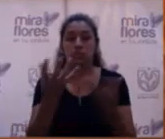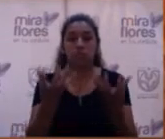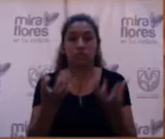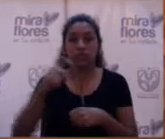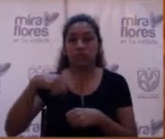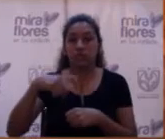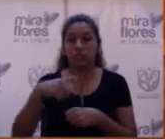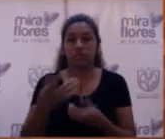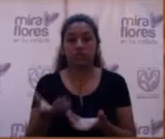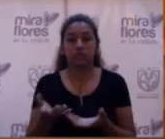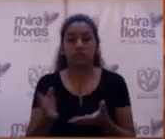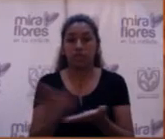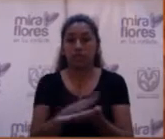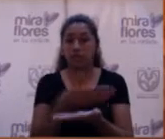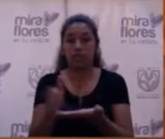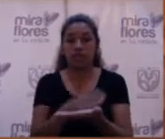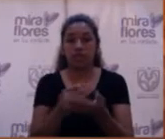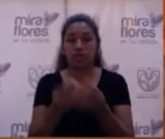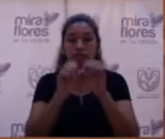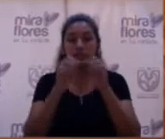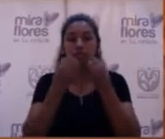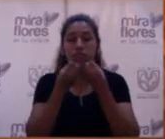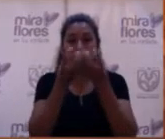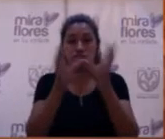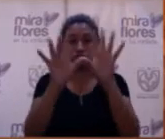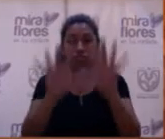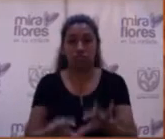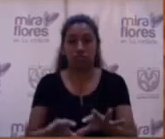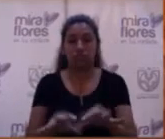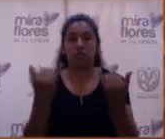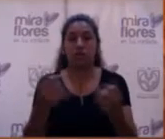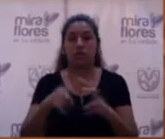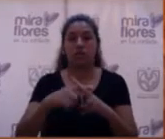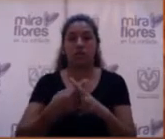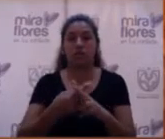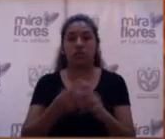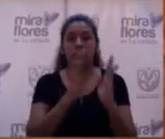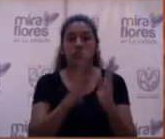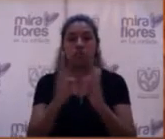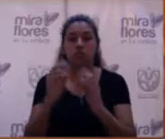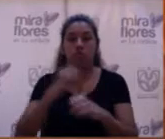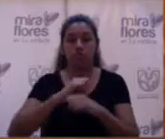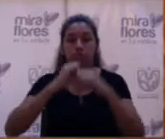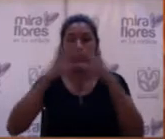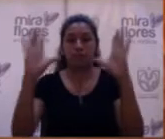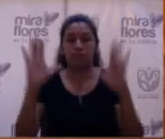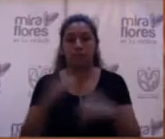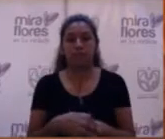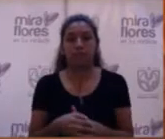informe. Si no tenemos informes, procederemos a pasar a lo que es orden del día.